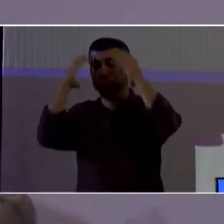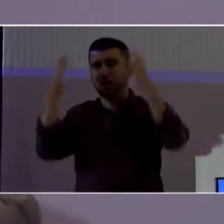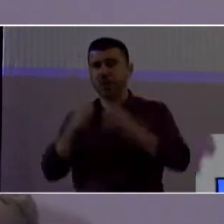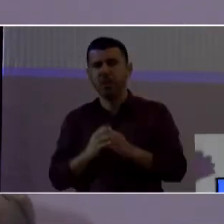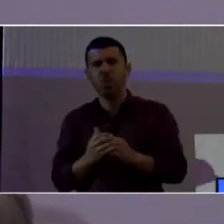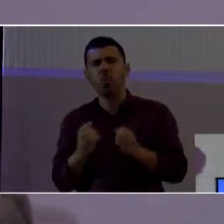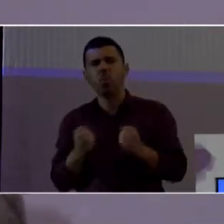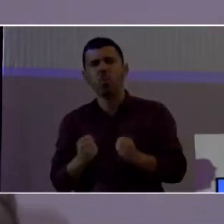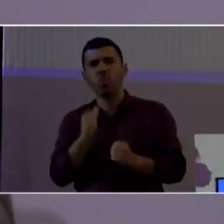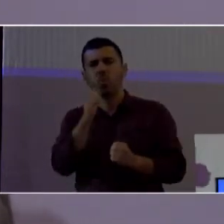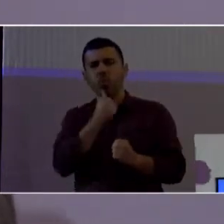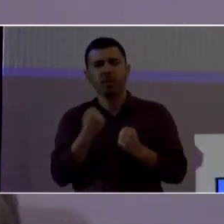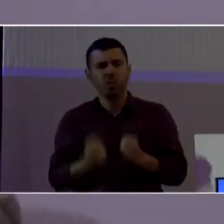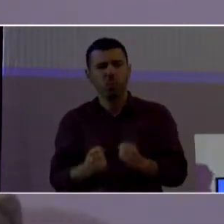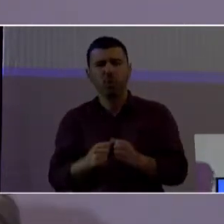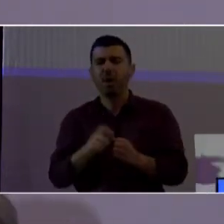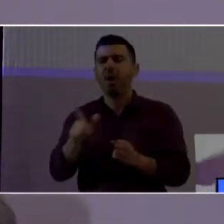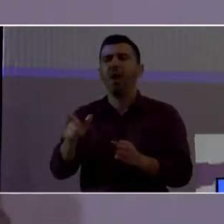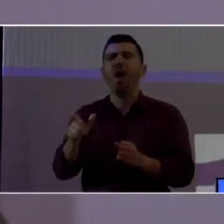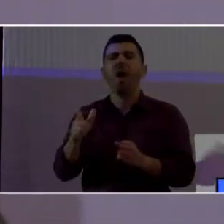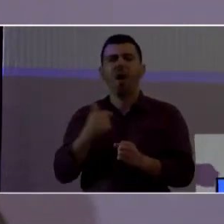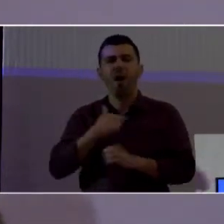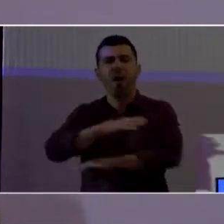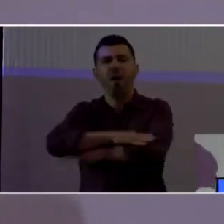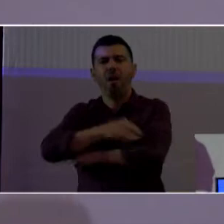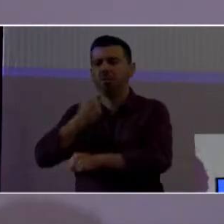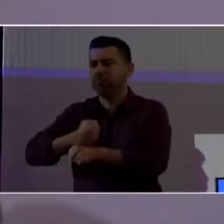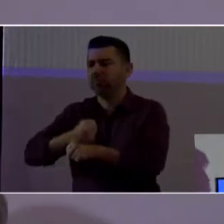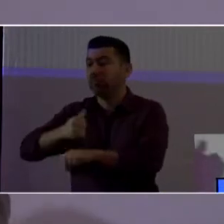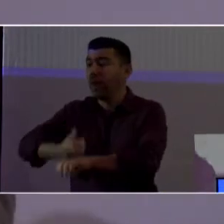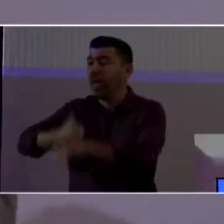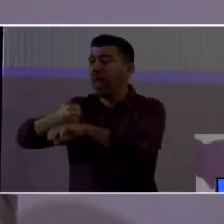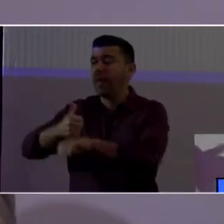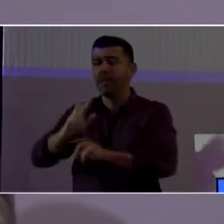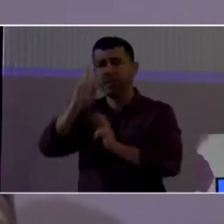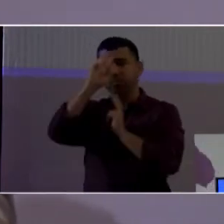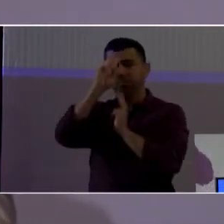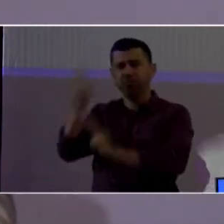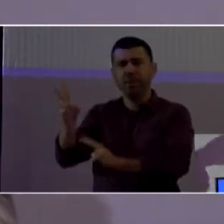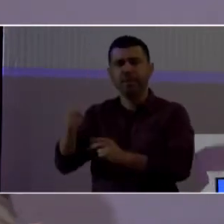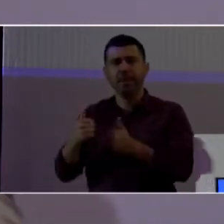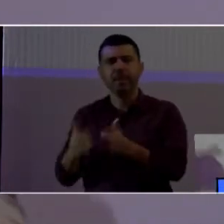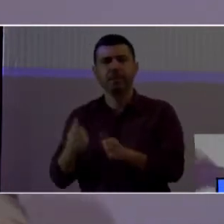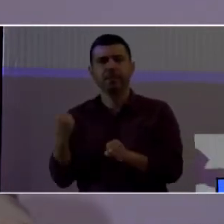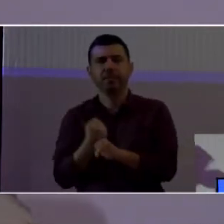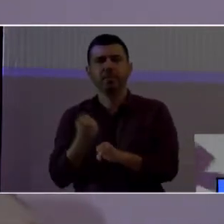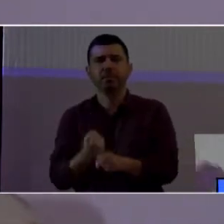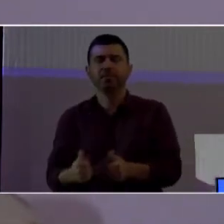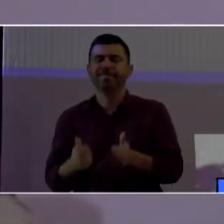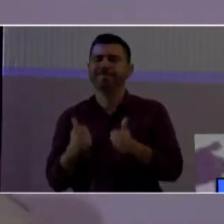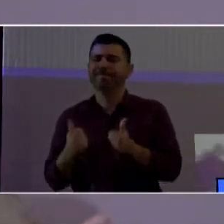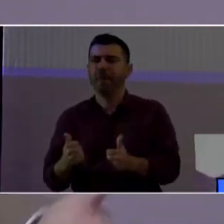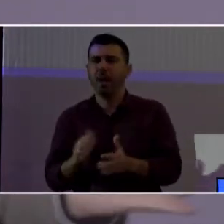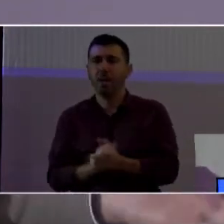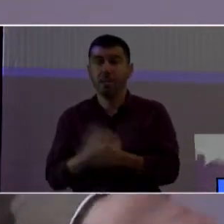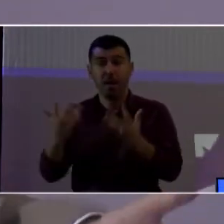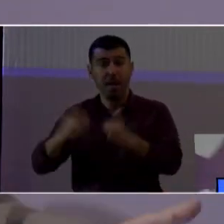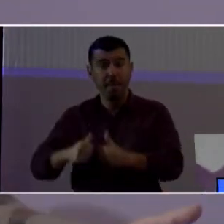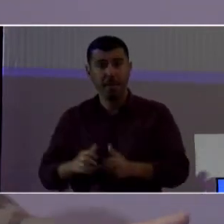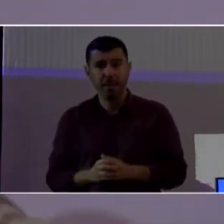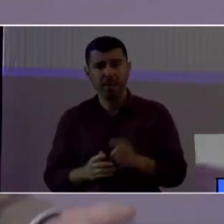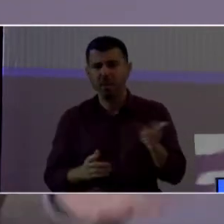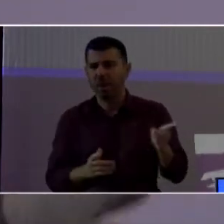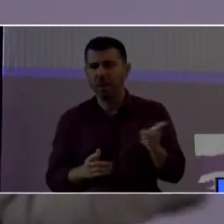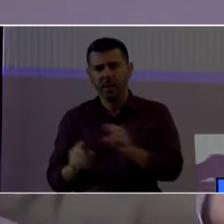trabajo una oportunidad de terapia para su vida. Estas personas también se han formado para la